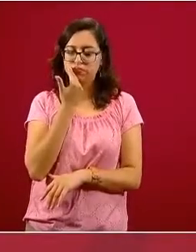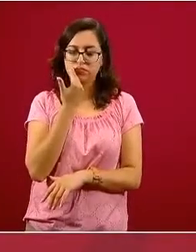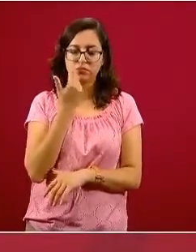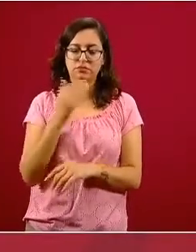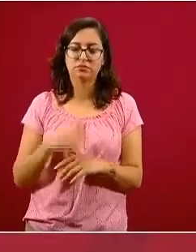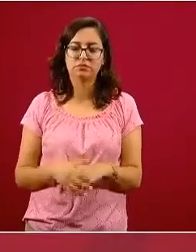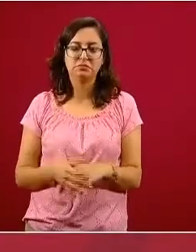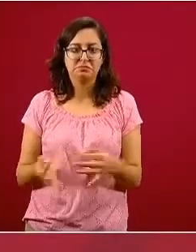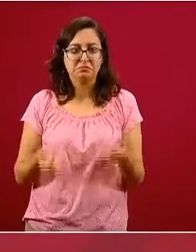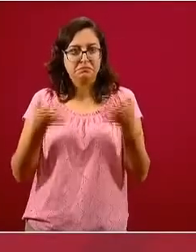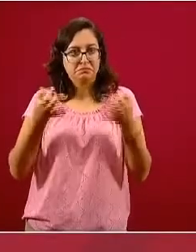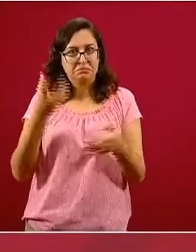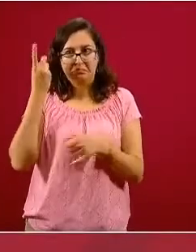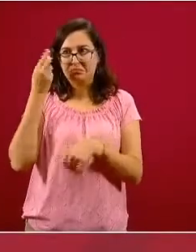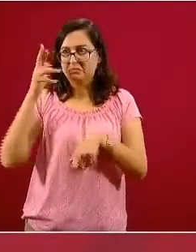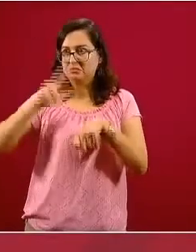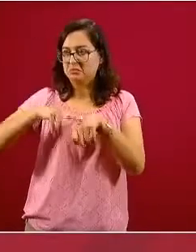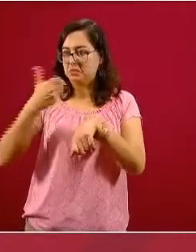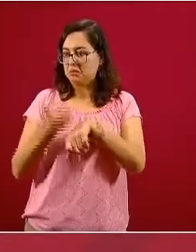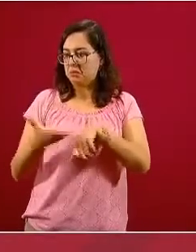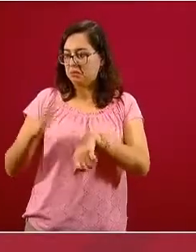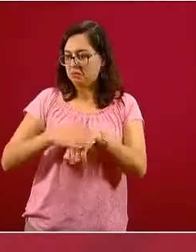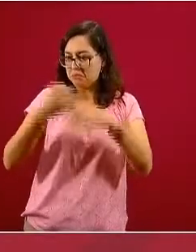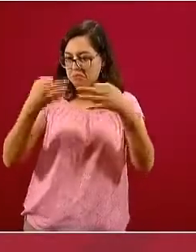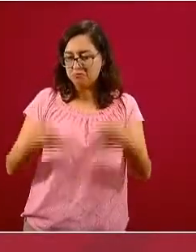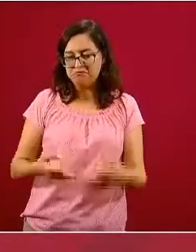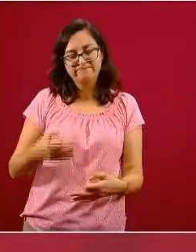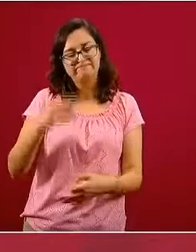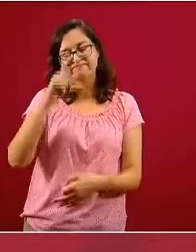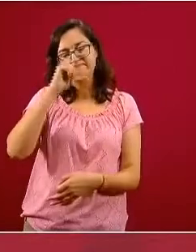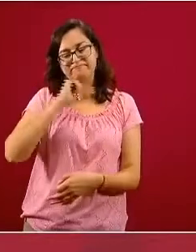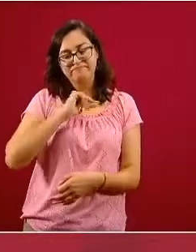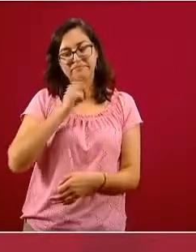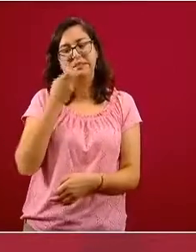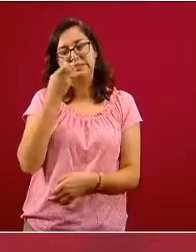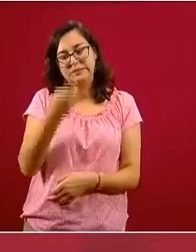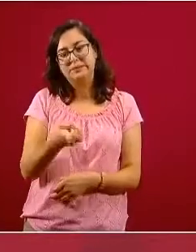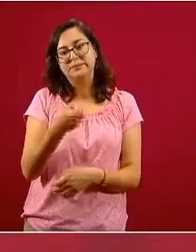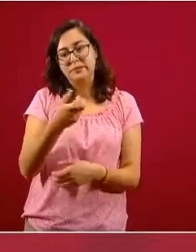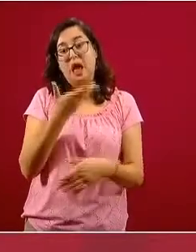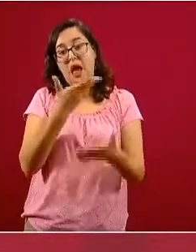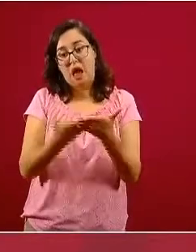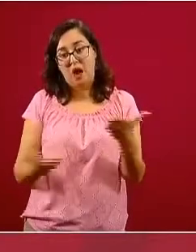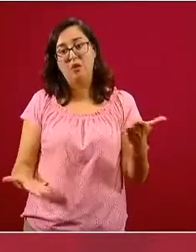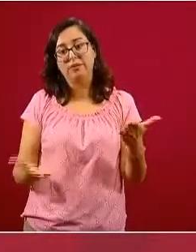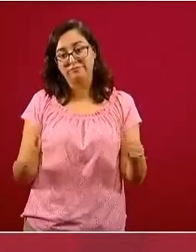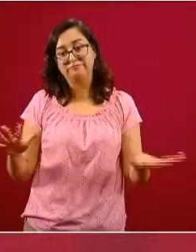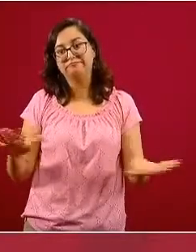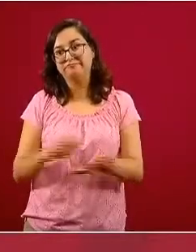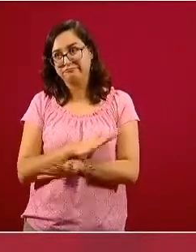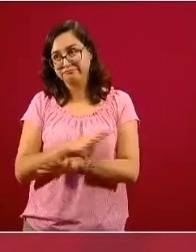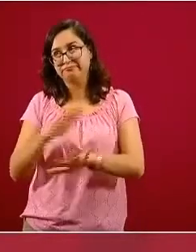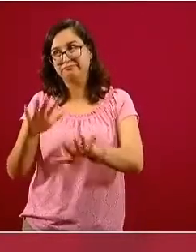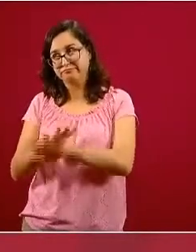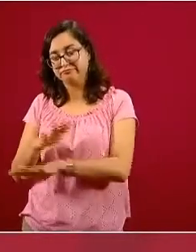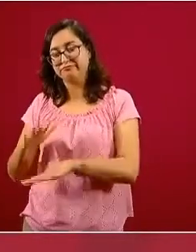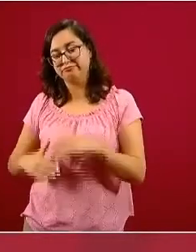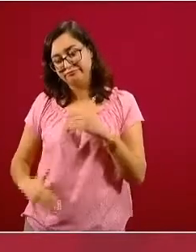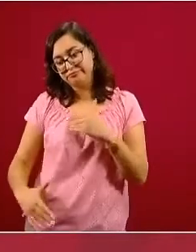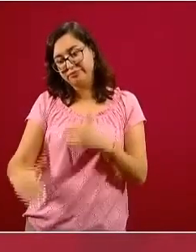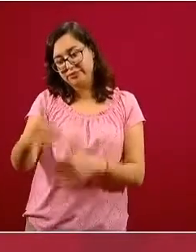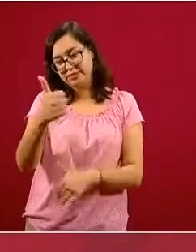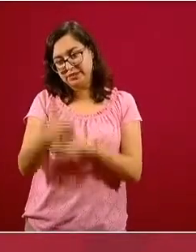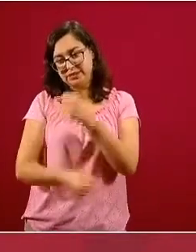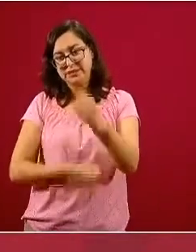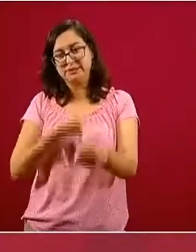funciones de rectoría y de administración de los servicios de salud. Y es parte de la transformación que vamos a estar haciendo a lo largo del